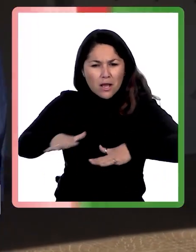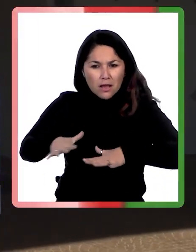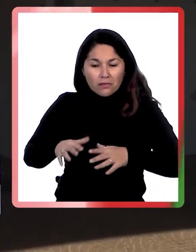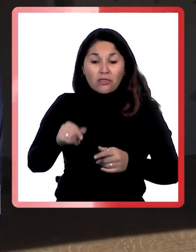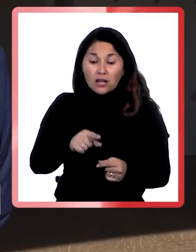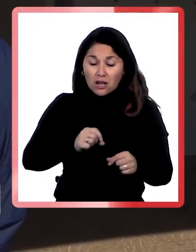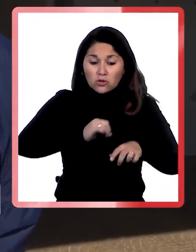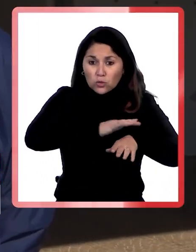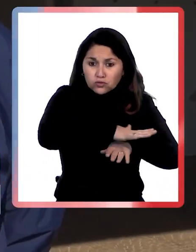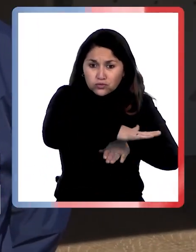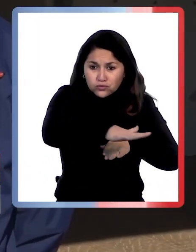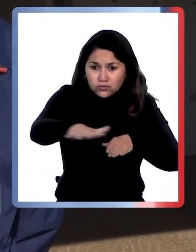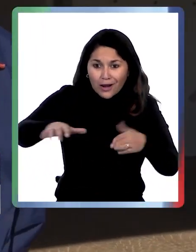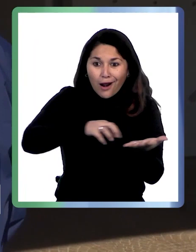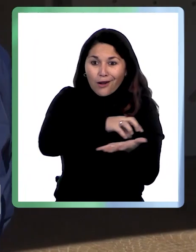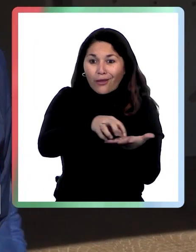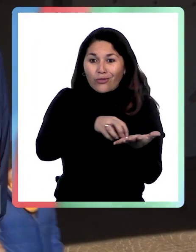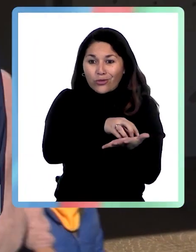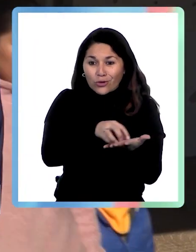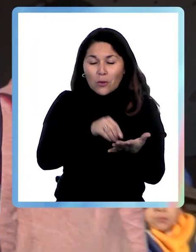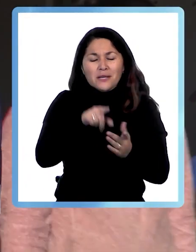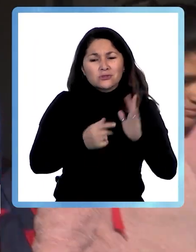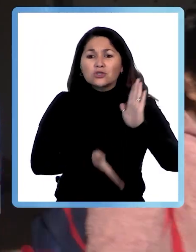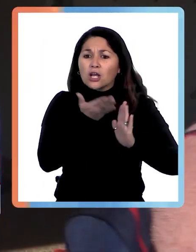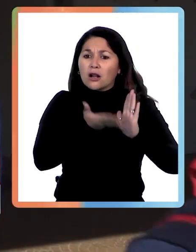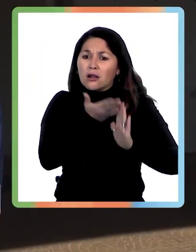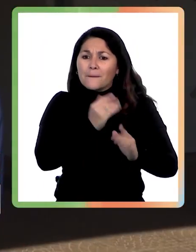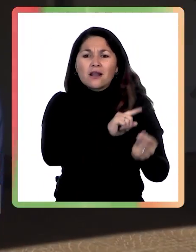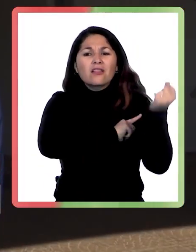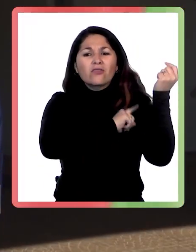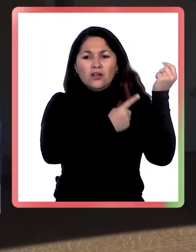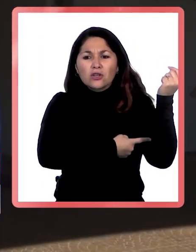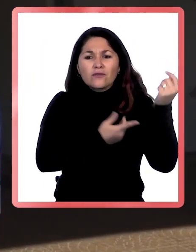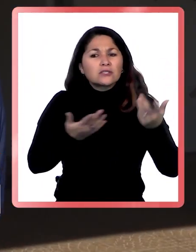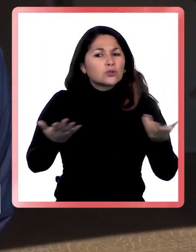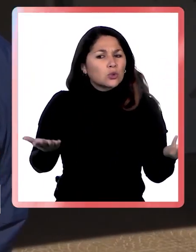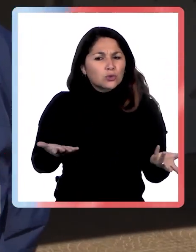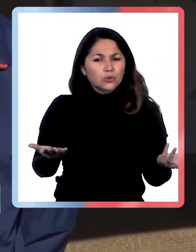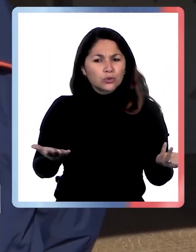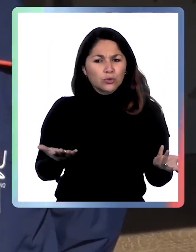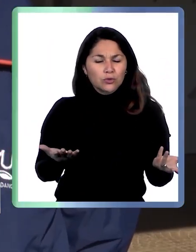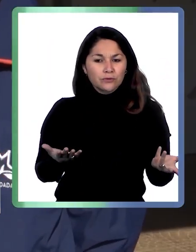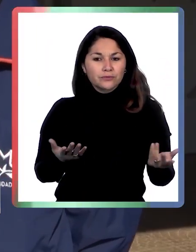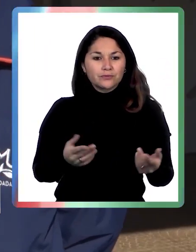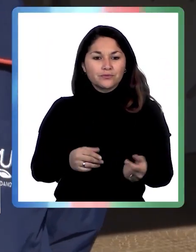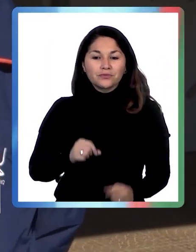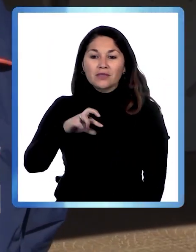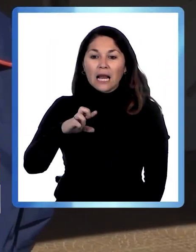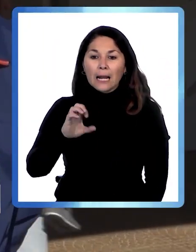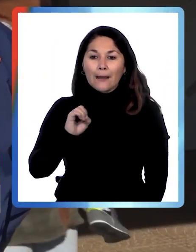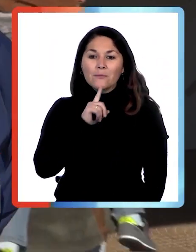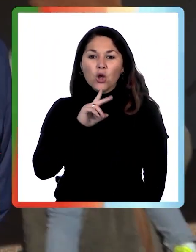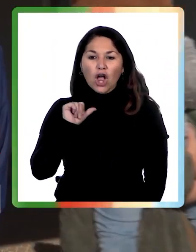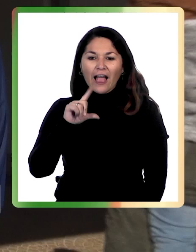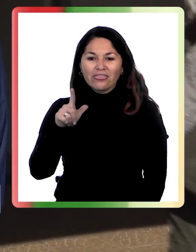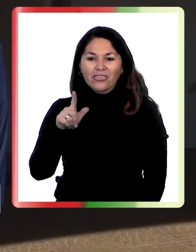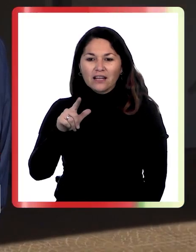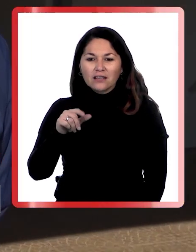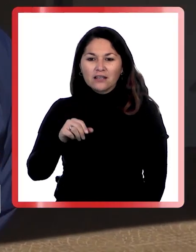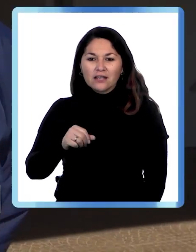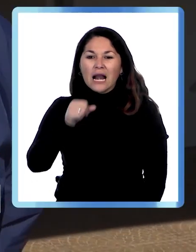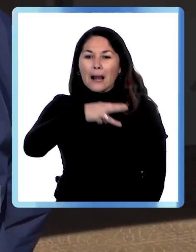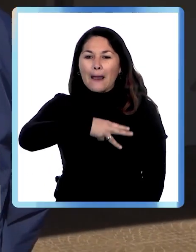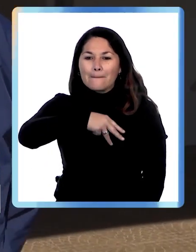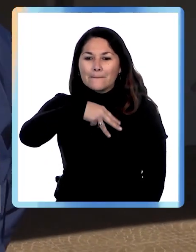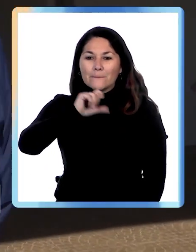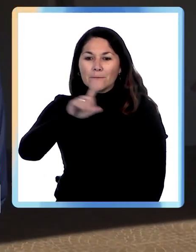eh de manera comunal también esto se ha fortalecido por ejemplo con dispositivos en el portal temuco en el mall portal temuco